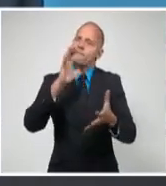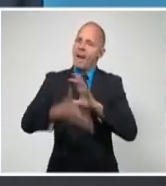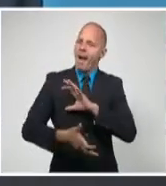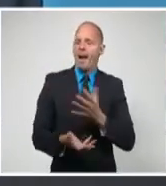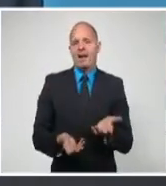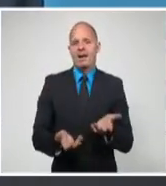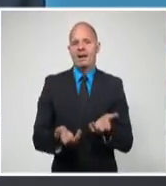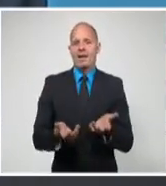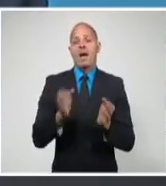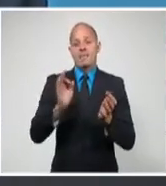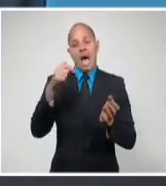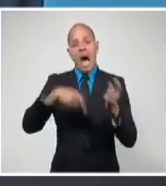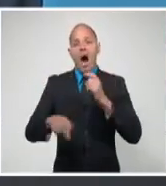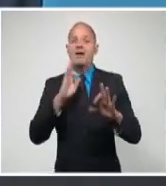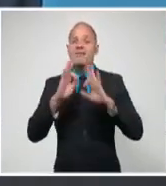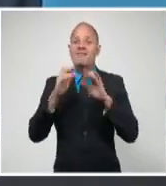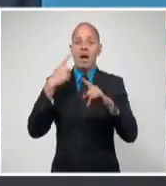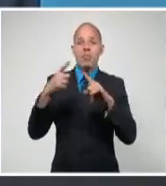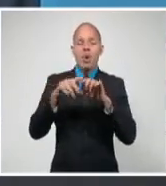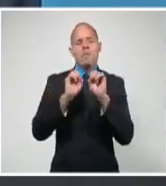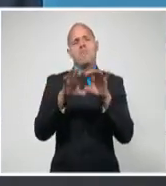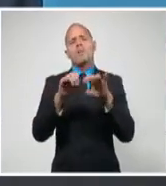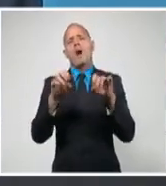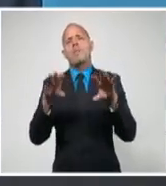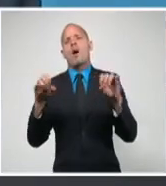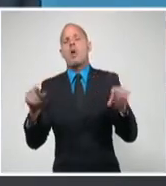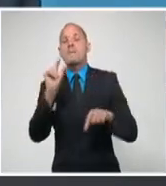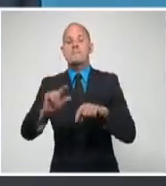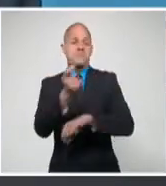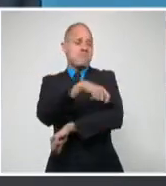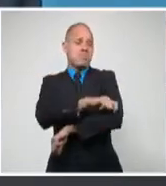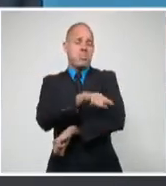tiempo que causa confusión y extiende el miedo al público general.